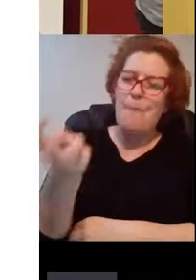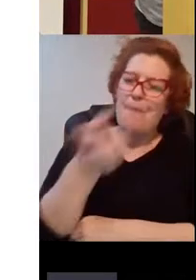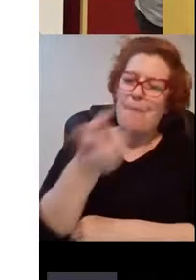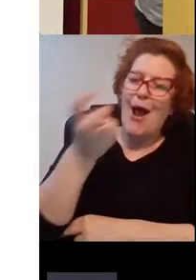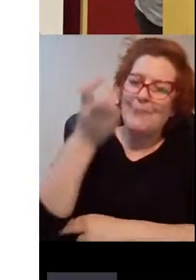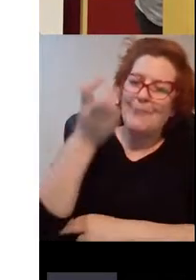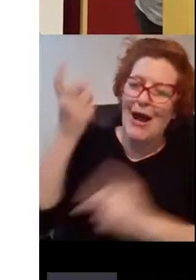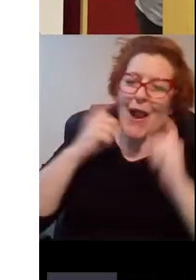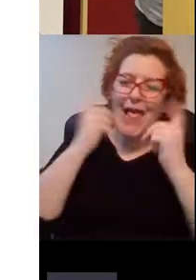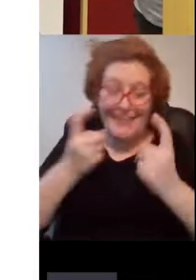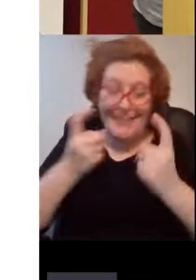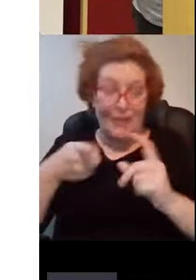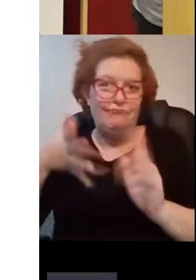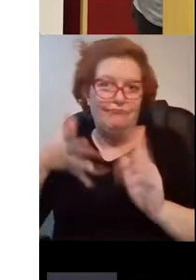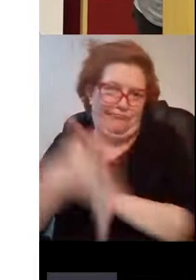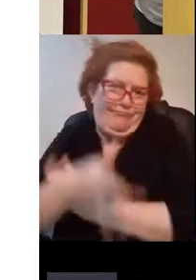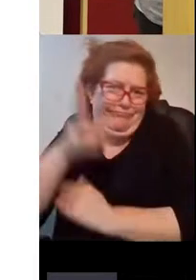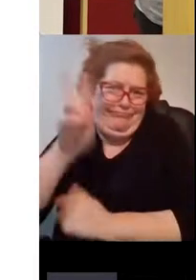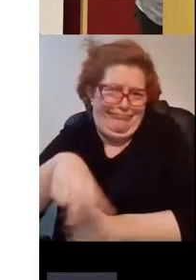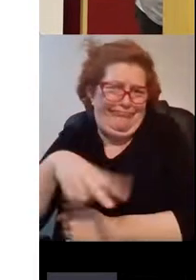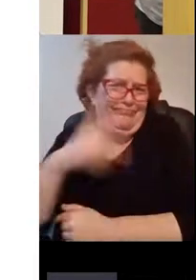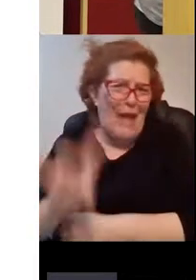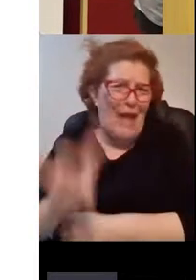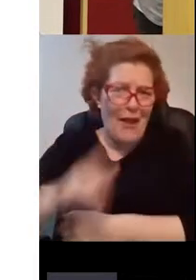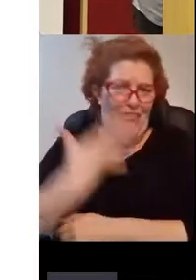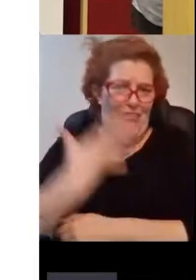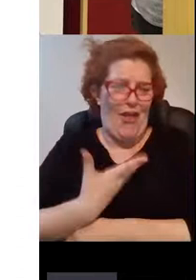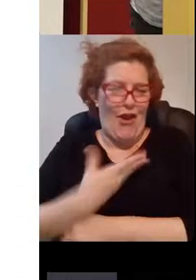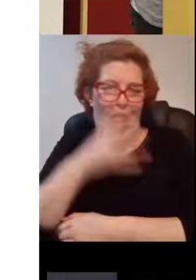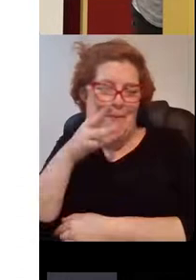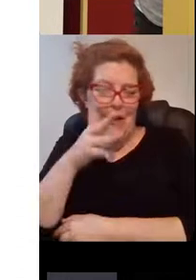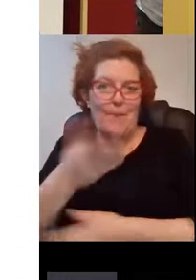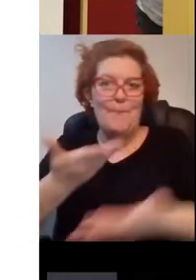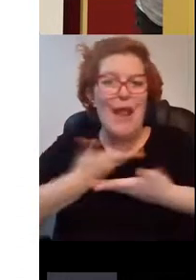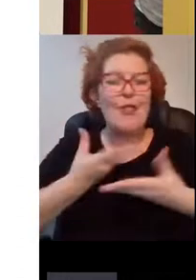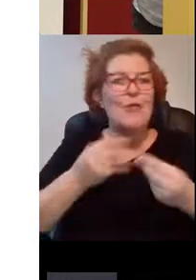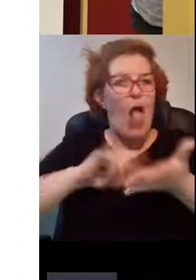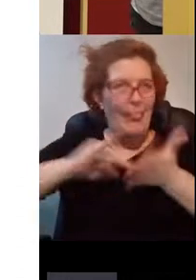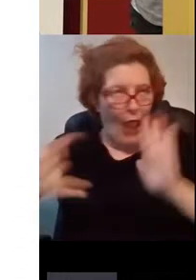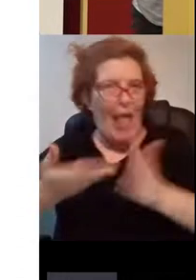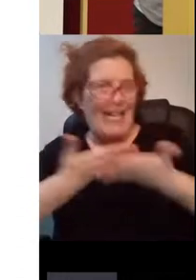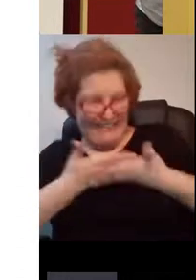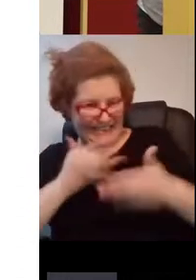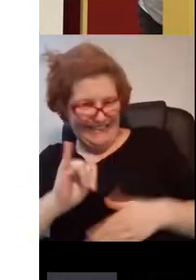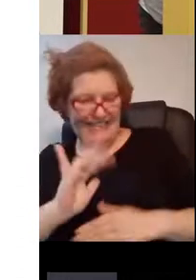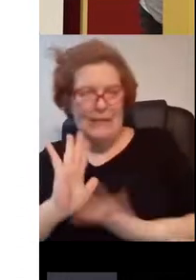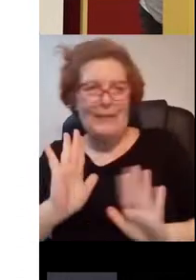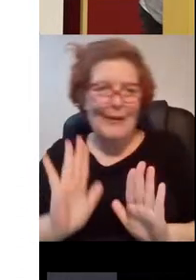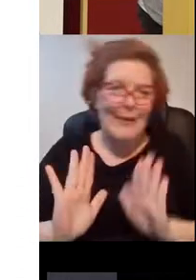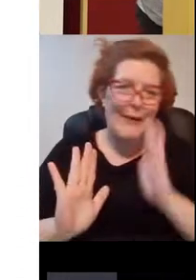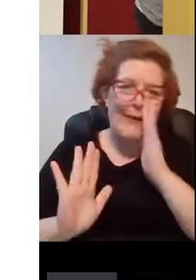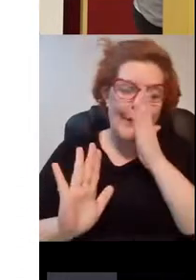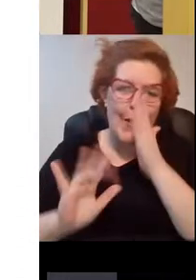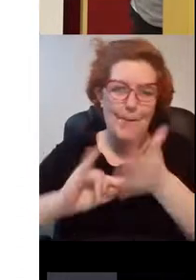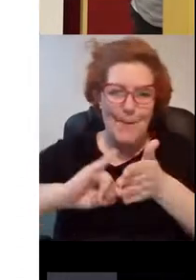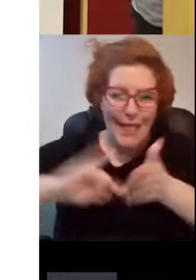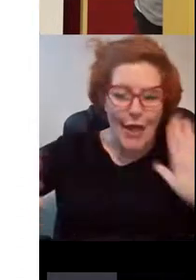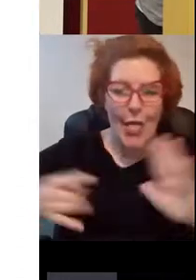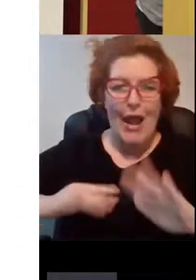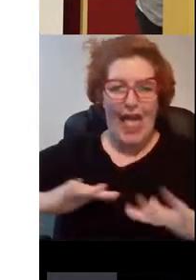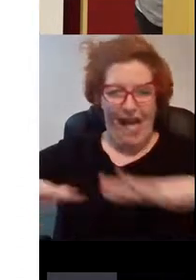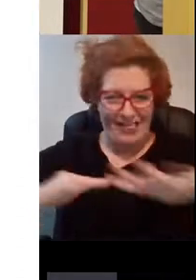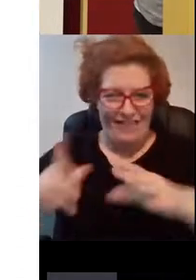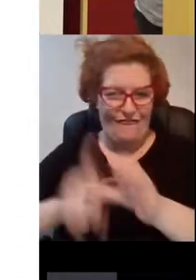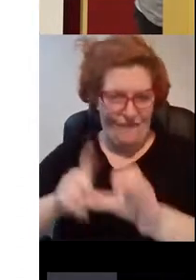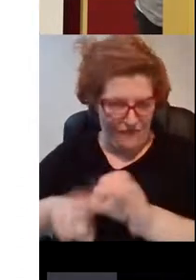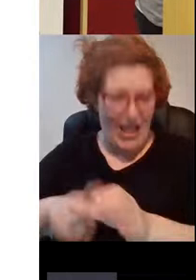la innovación, ¿no? No es tanto que ayudan mucho las tecnologías, las metodologías activas, yo